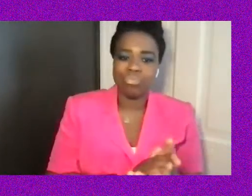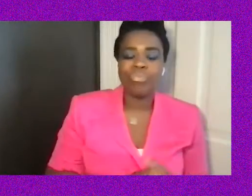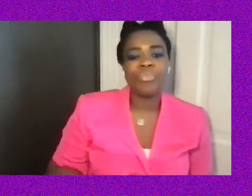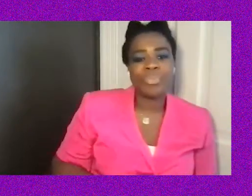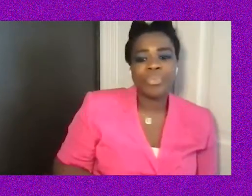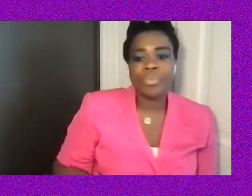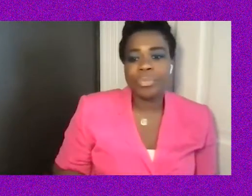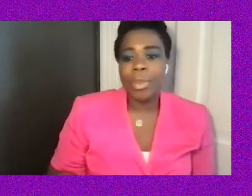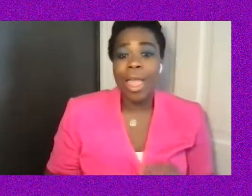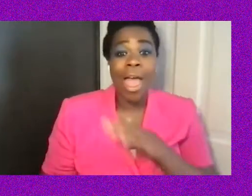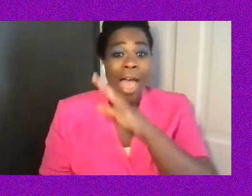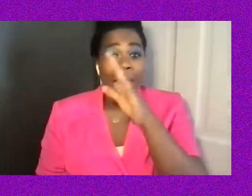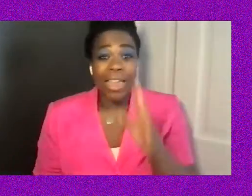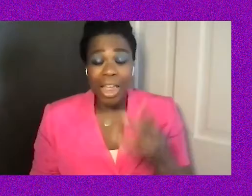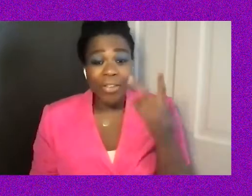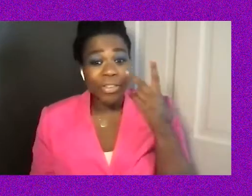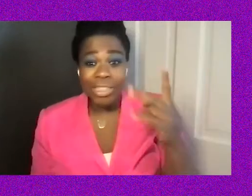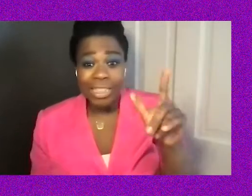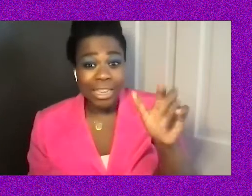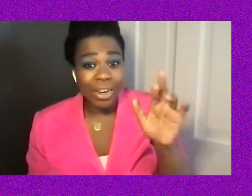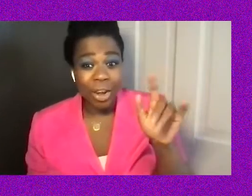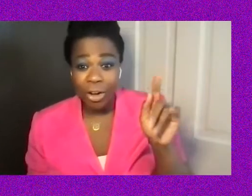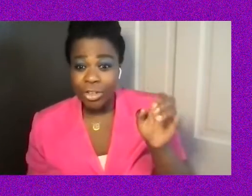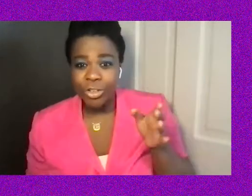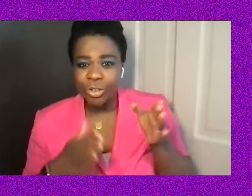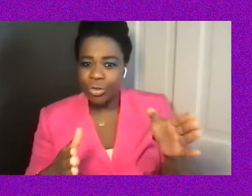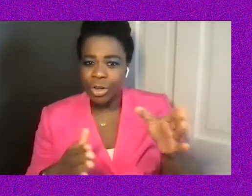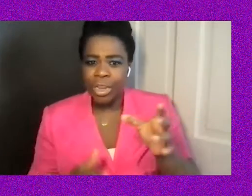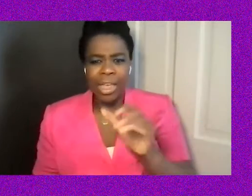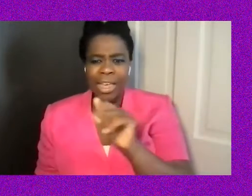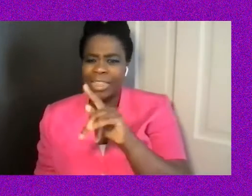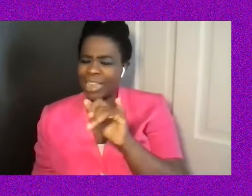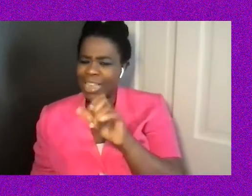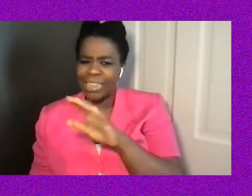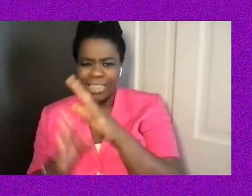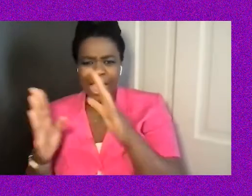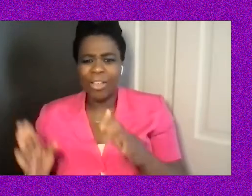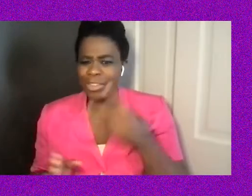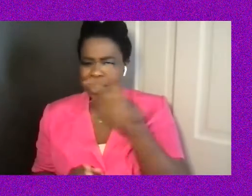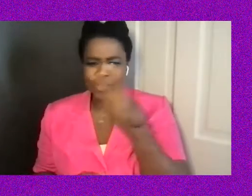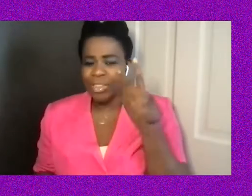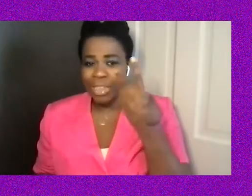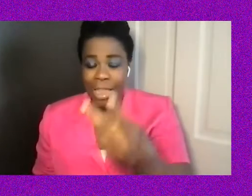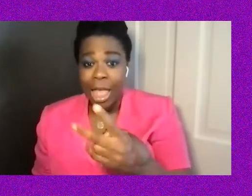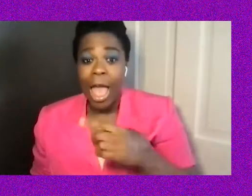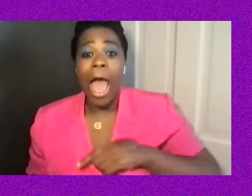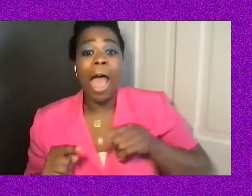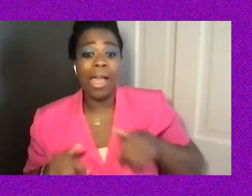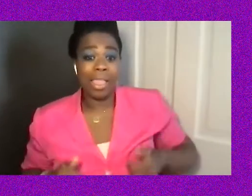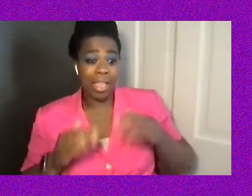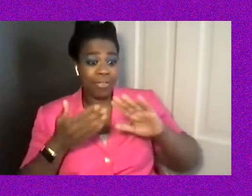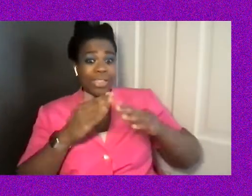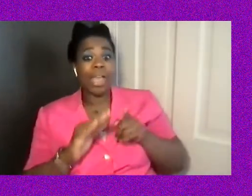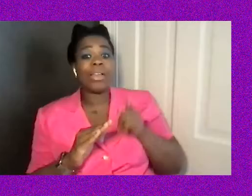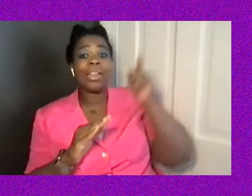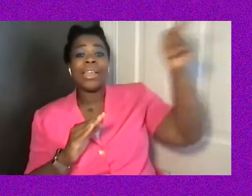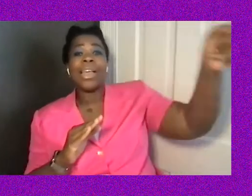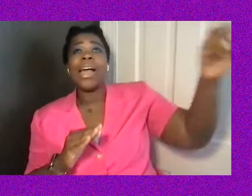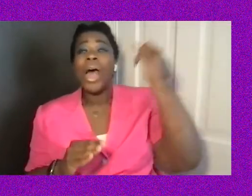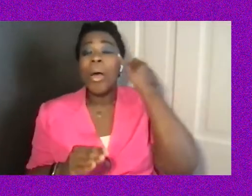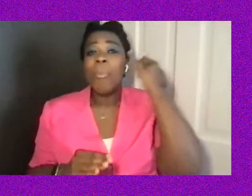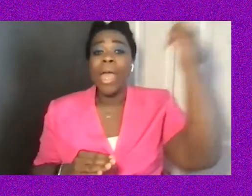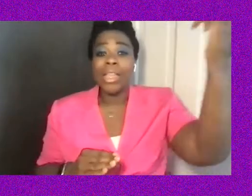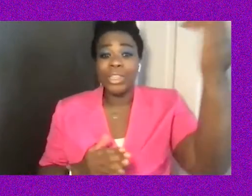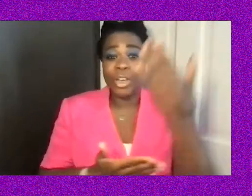la música. Yo nunca he visto esta calle de Larkin ni la casa de Della, más desde mi parte de